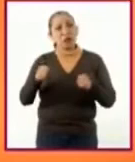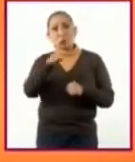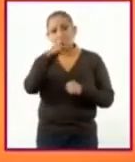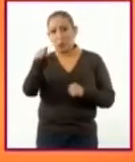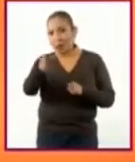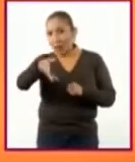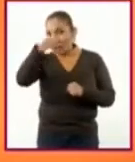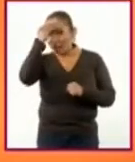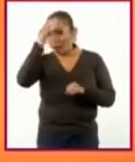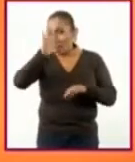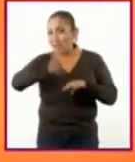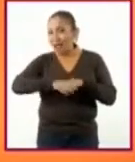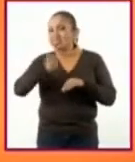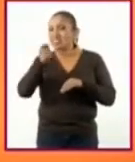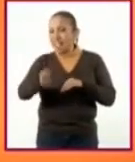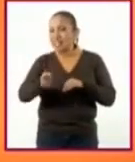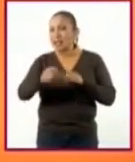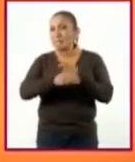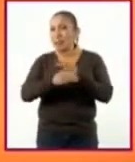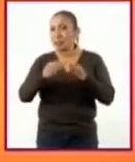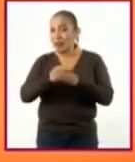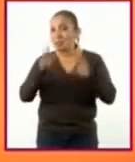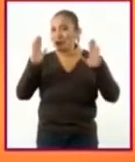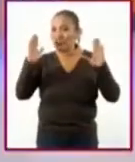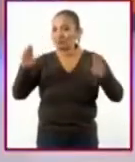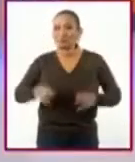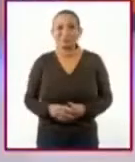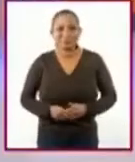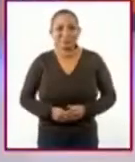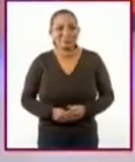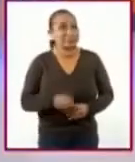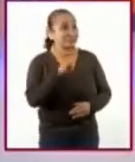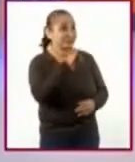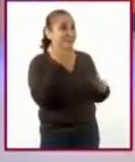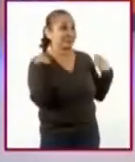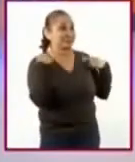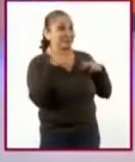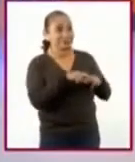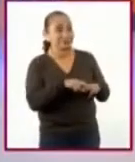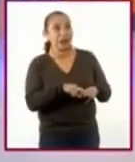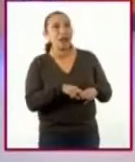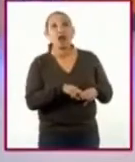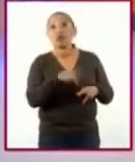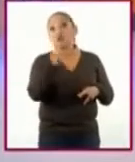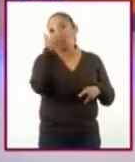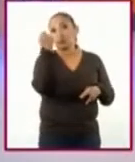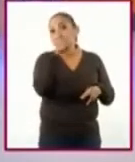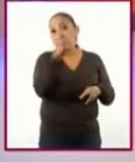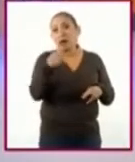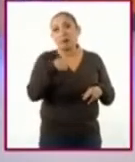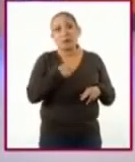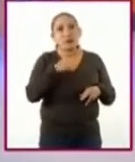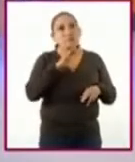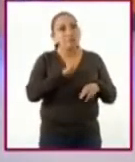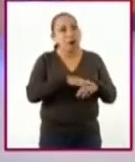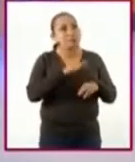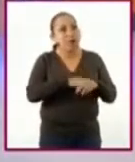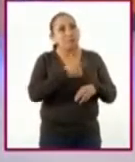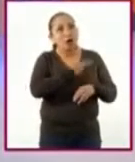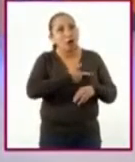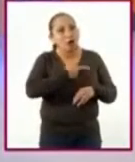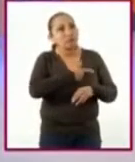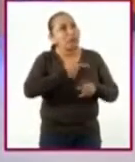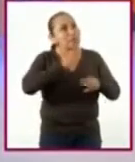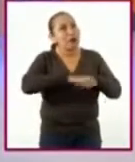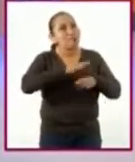seguramente aprenderemos más de esta asignatura tan maravillosa. Así es, maestra. No sé ustedes, pero a mí cada vez me gustan más